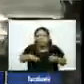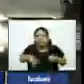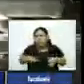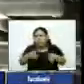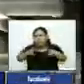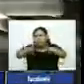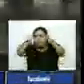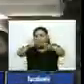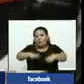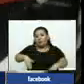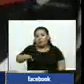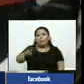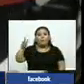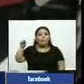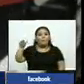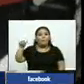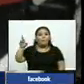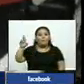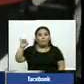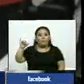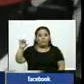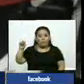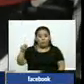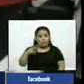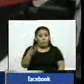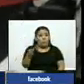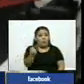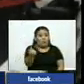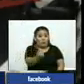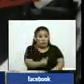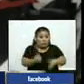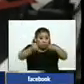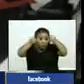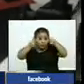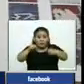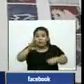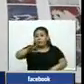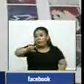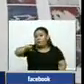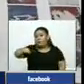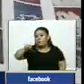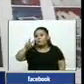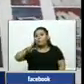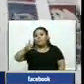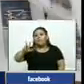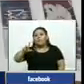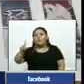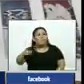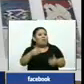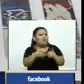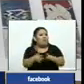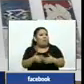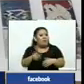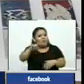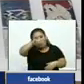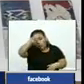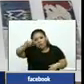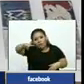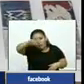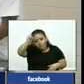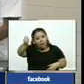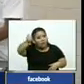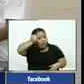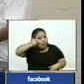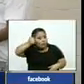La Esperanza, como la zona industrial, que cuenta con 5.231 espacios para que puedan aprender diferentes oficios. Las